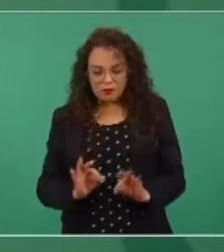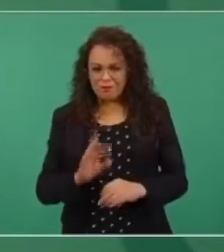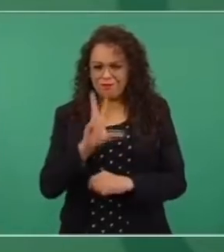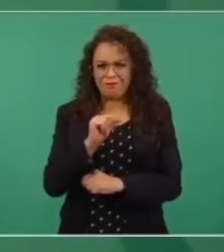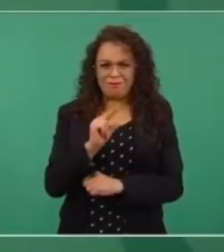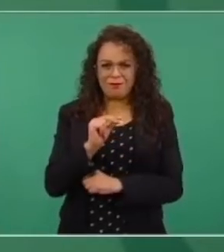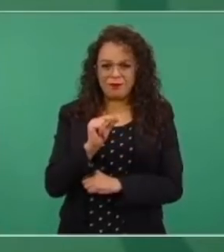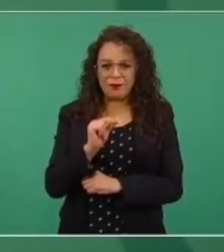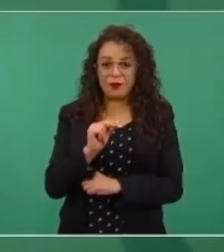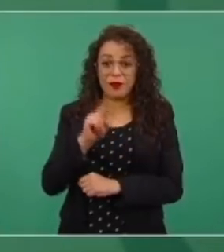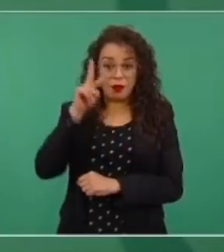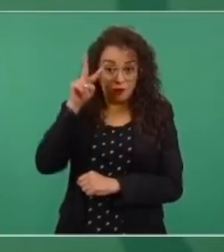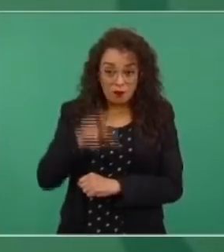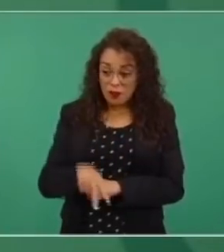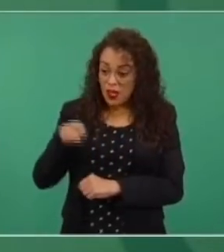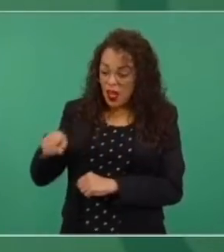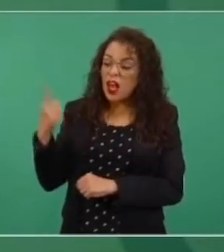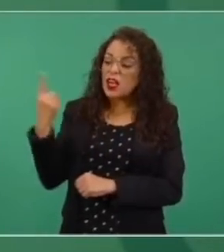vil saqueo.